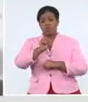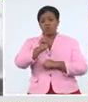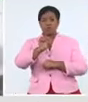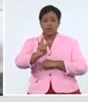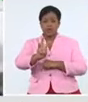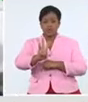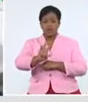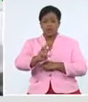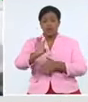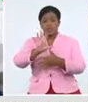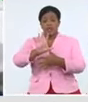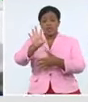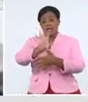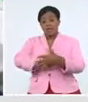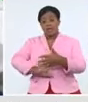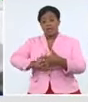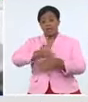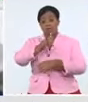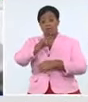se mantiene en el